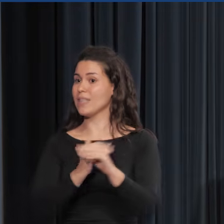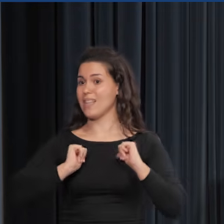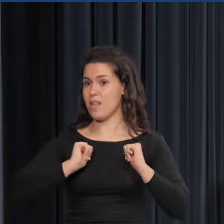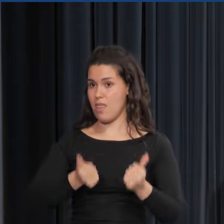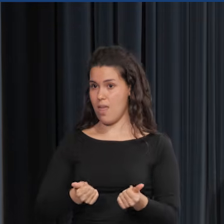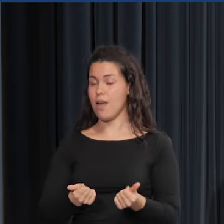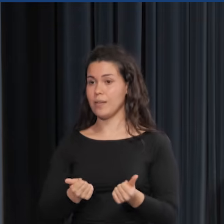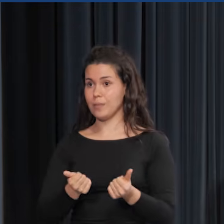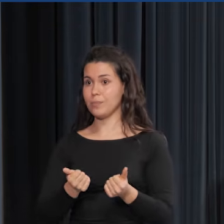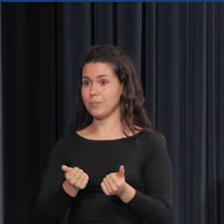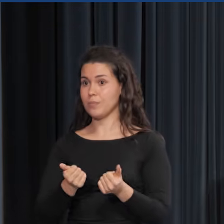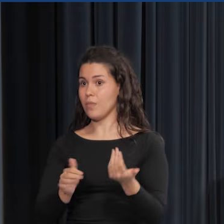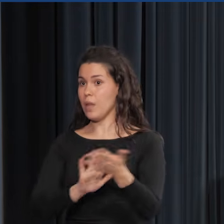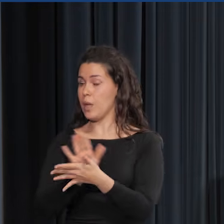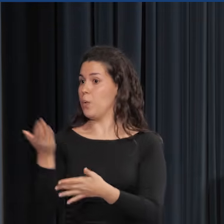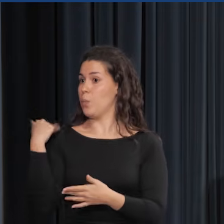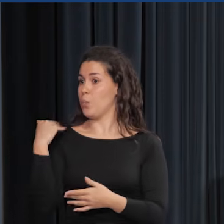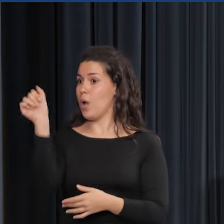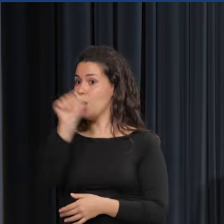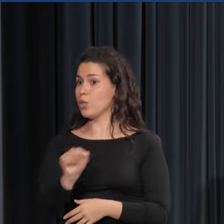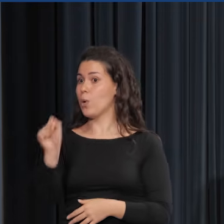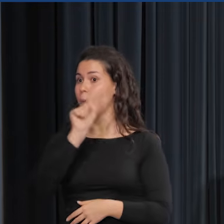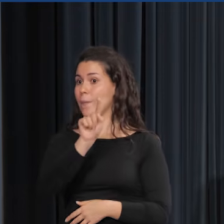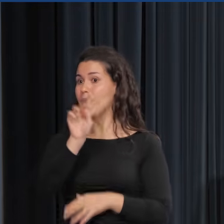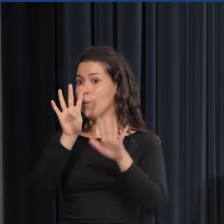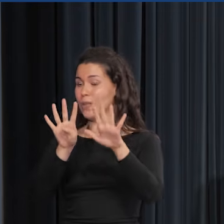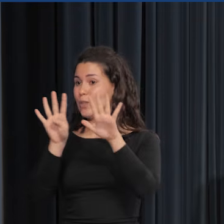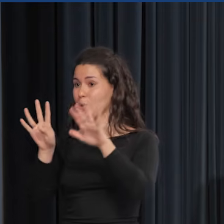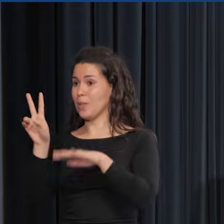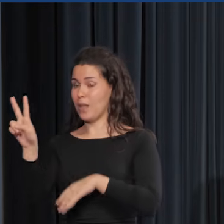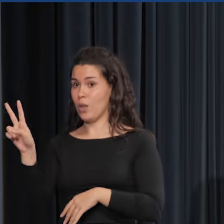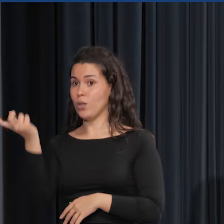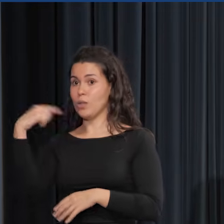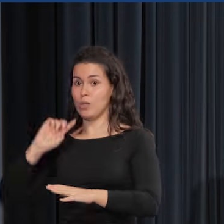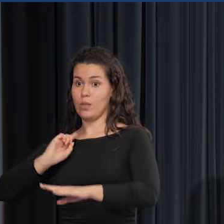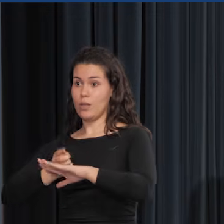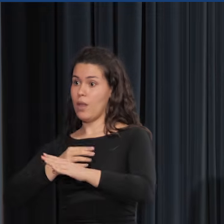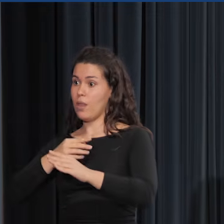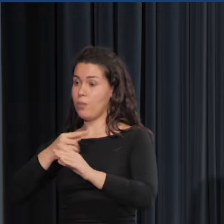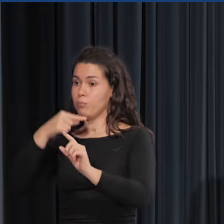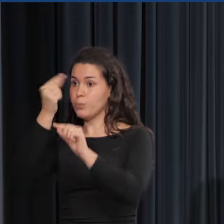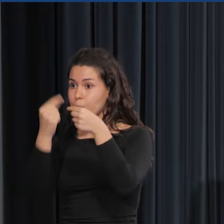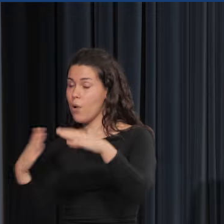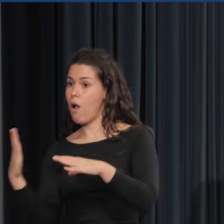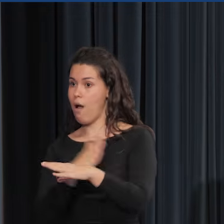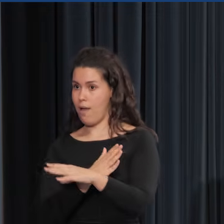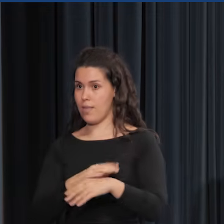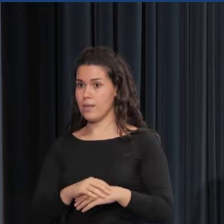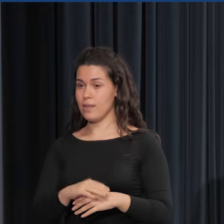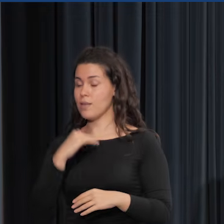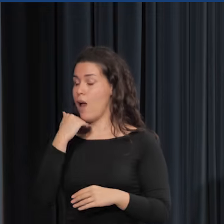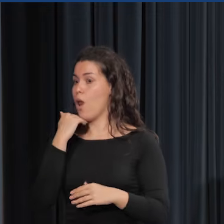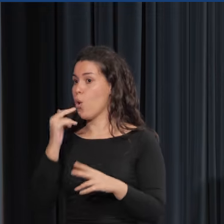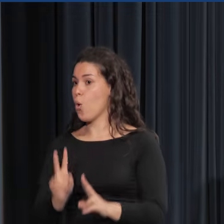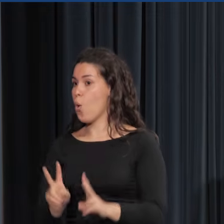estamos hablando del año 92 que se aprueba la directiva, pero la directiva se elaboró previamente, con lo cual no es nada nuevo esto